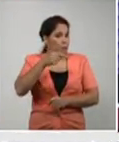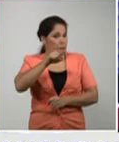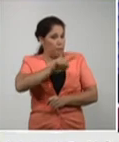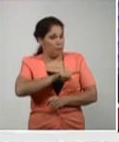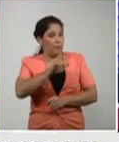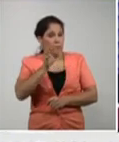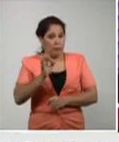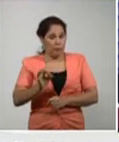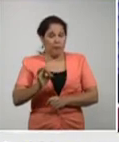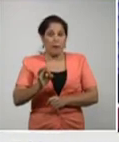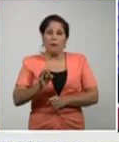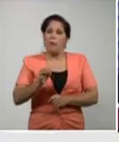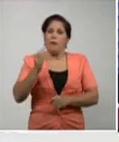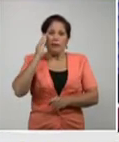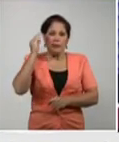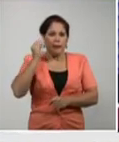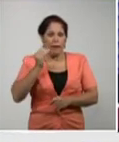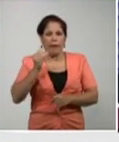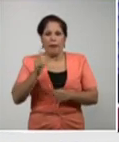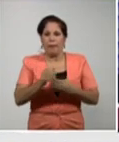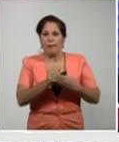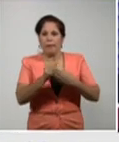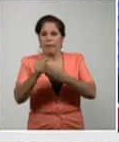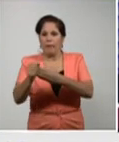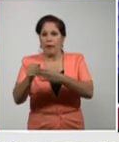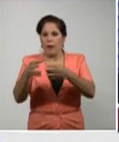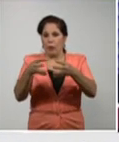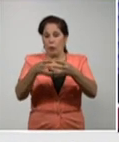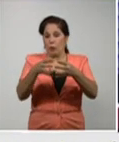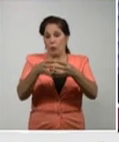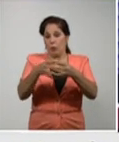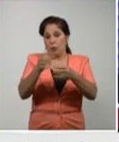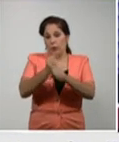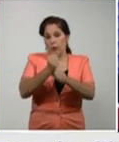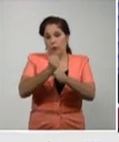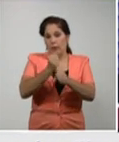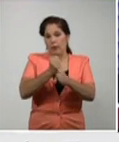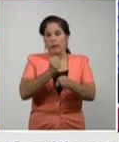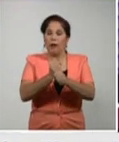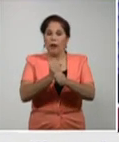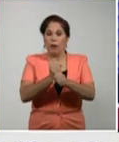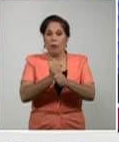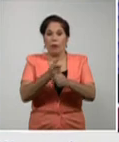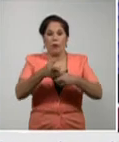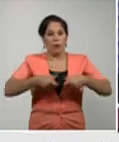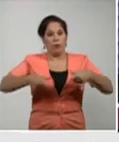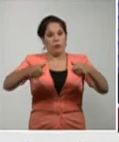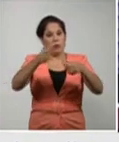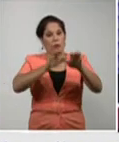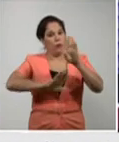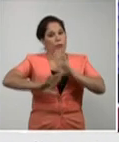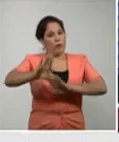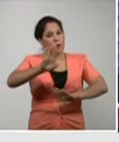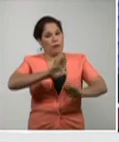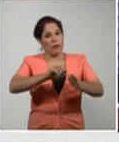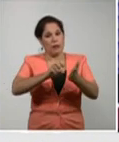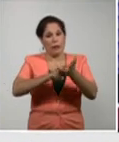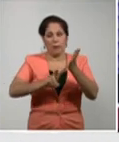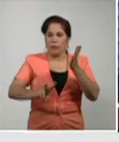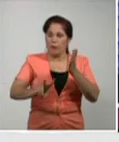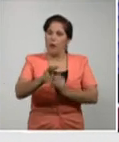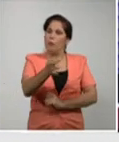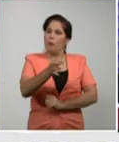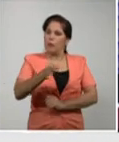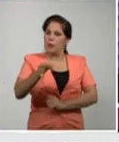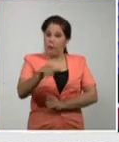la conducción del Grupo Temporal Nacional, de los consejos de defensa provinciales, de los municipales,